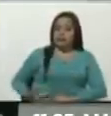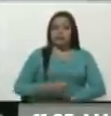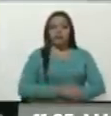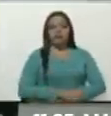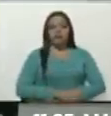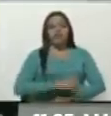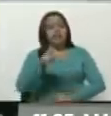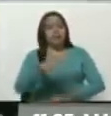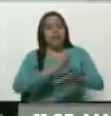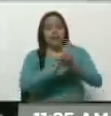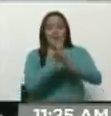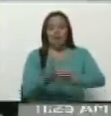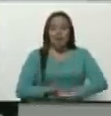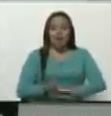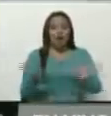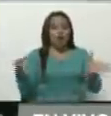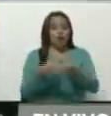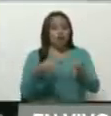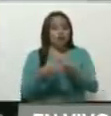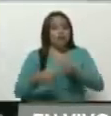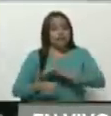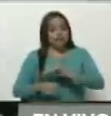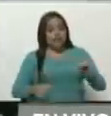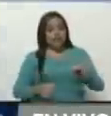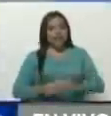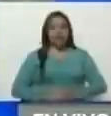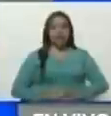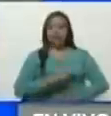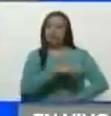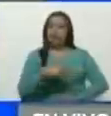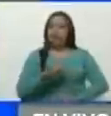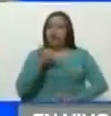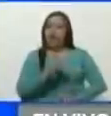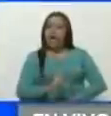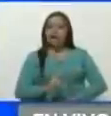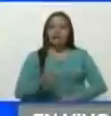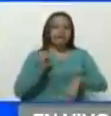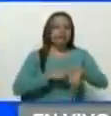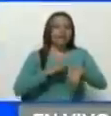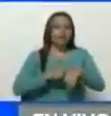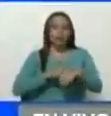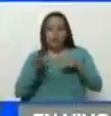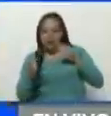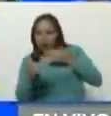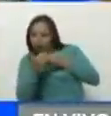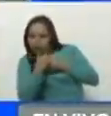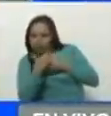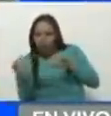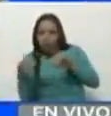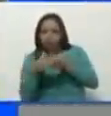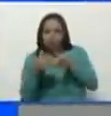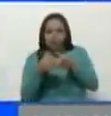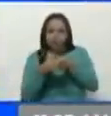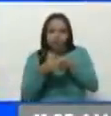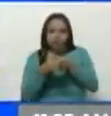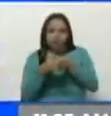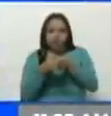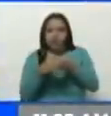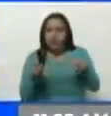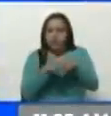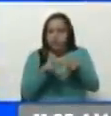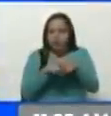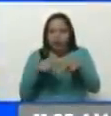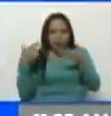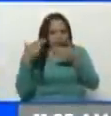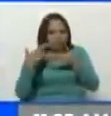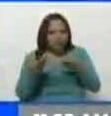exterminaron a gran parte de la izquierda. Nosotros vivimos etapas de clandestinidad, andábamos por ahí como si fuéramos delincuentes,